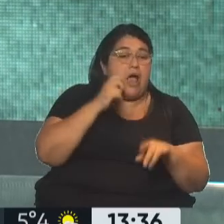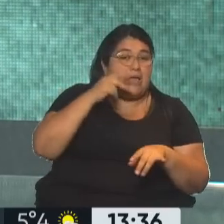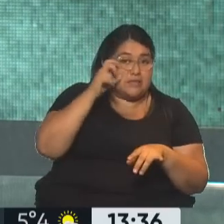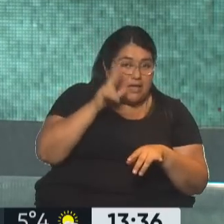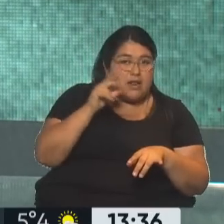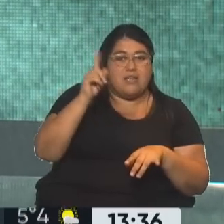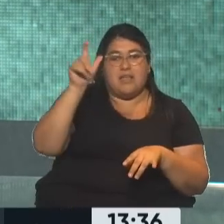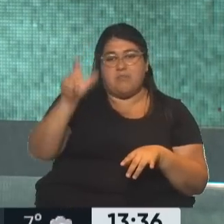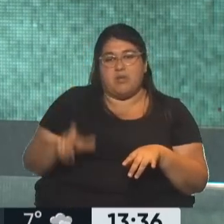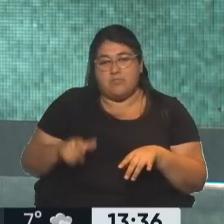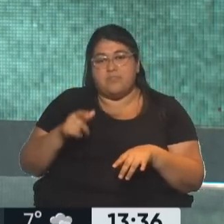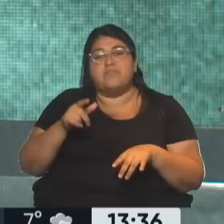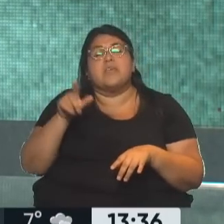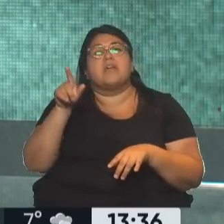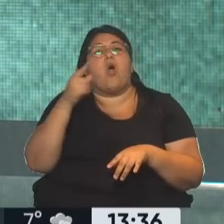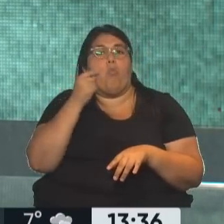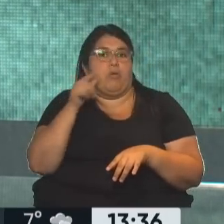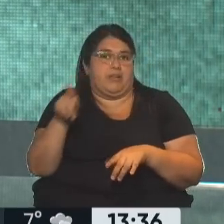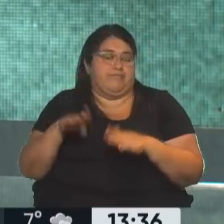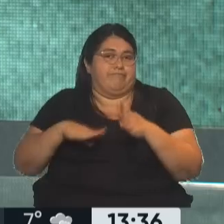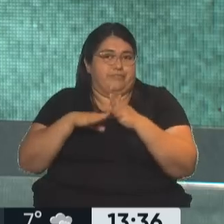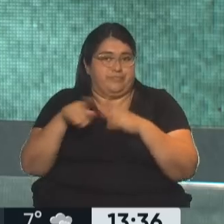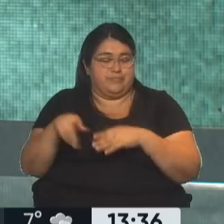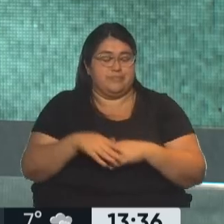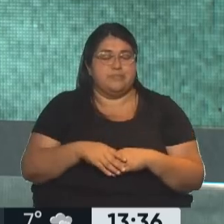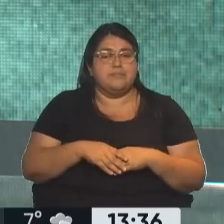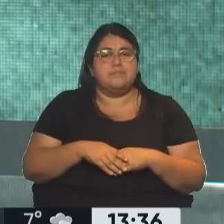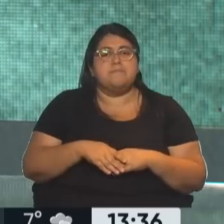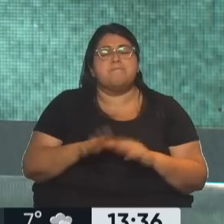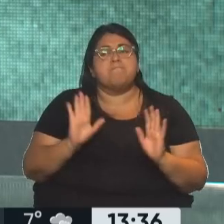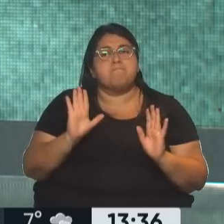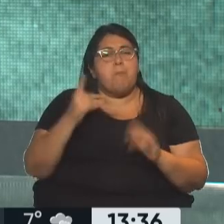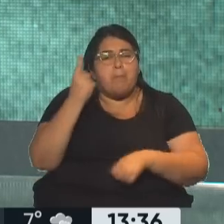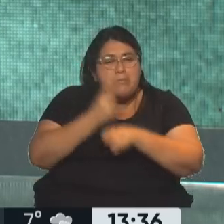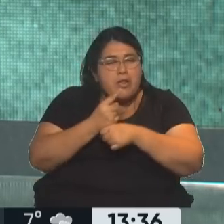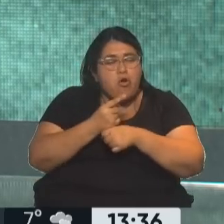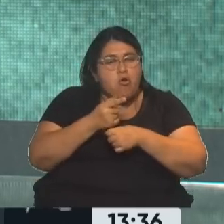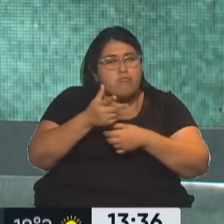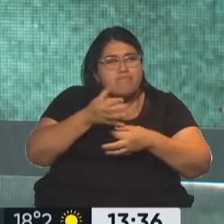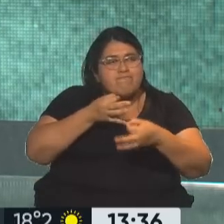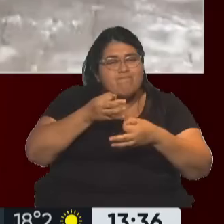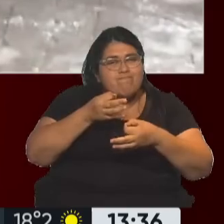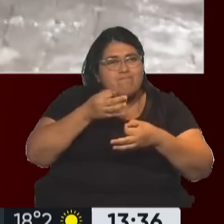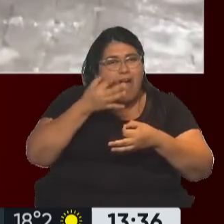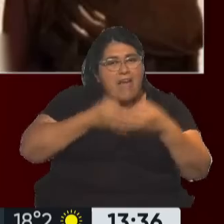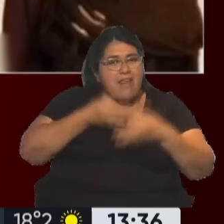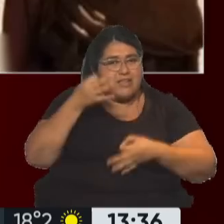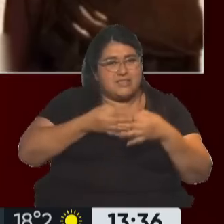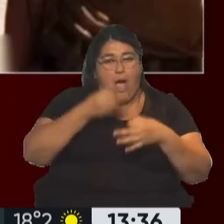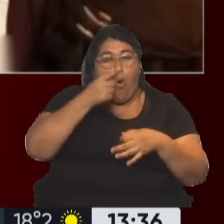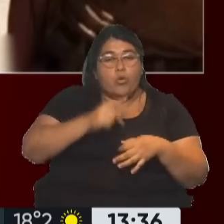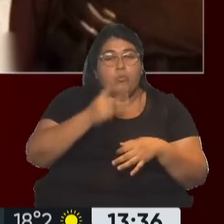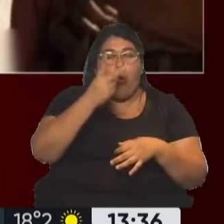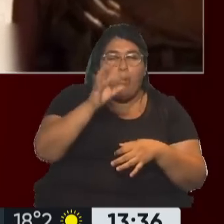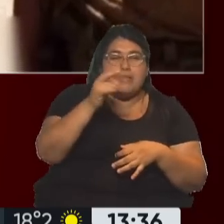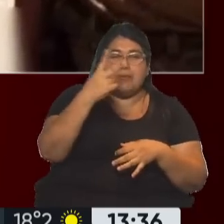figura de Prigozhin, ¿no? Yo creo que lo primero que tenemos que hacer es comenzar a analizar cómo durante los últimos 20 a